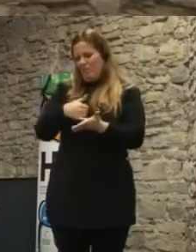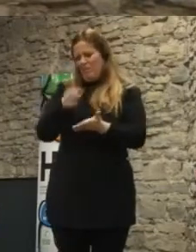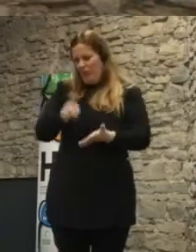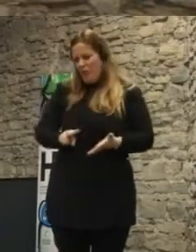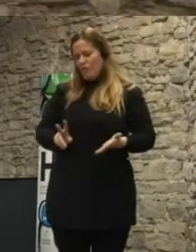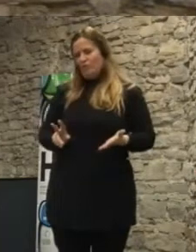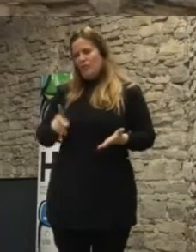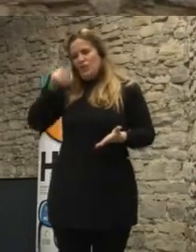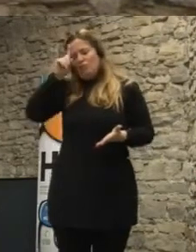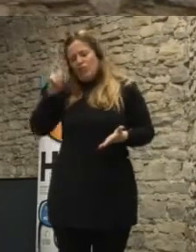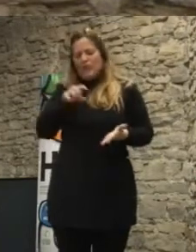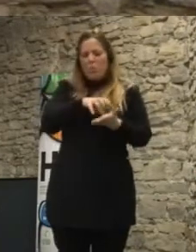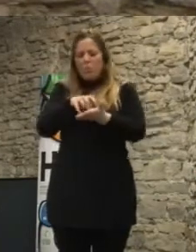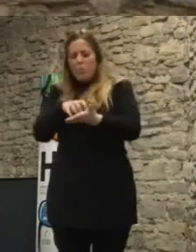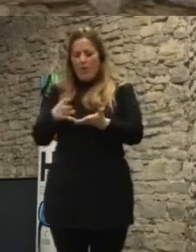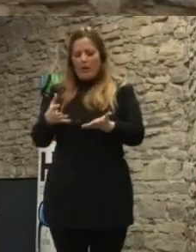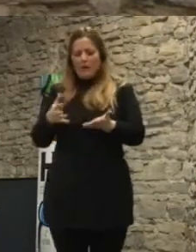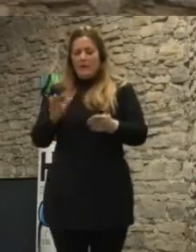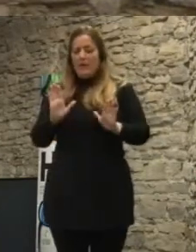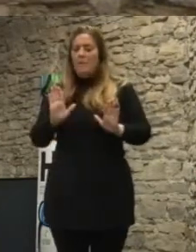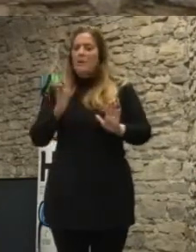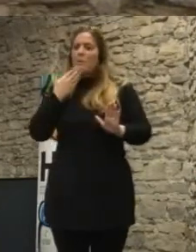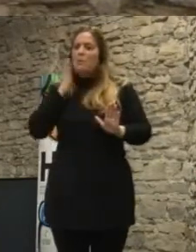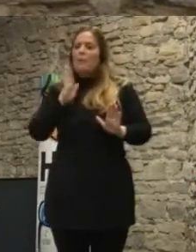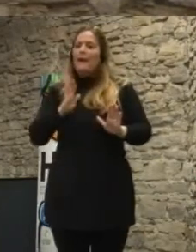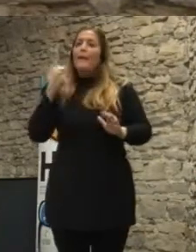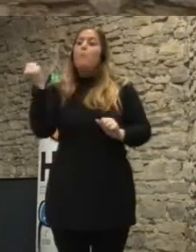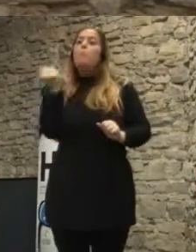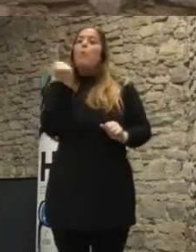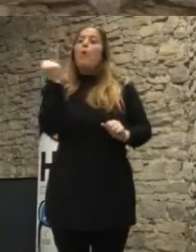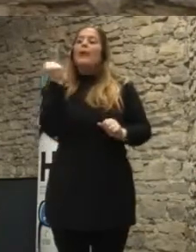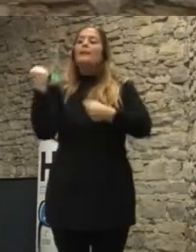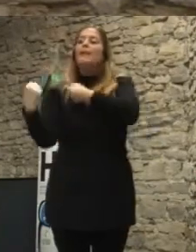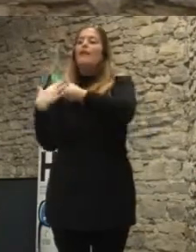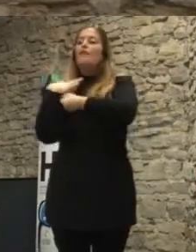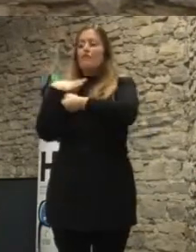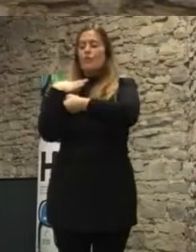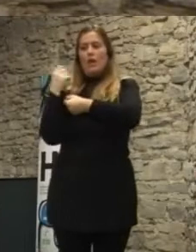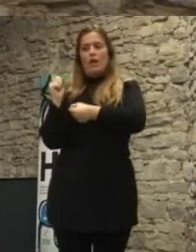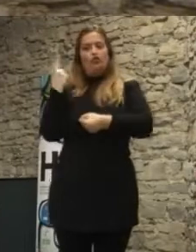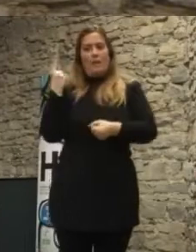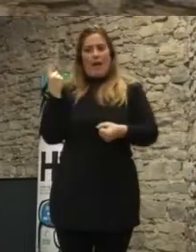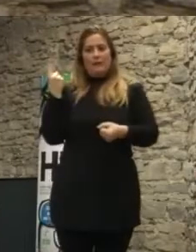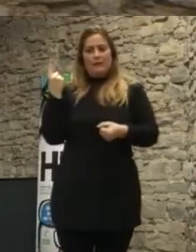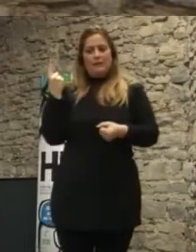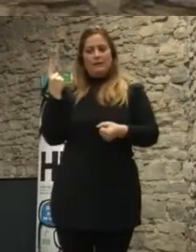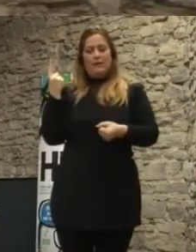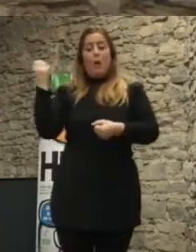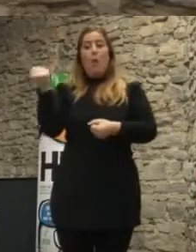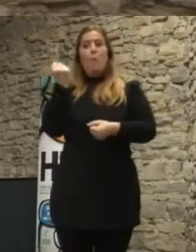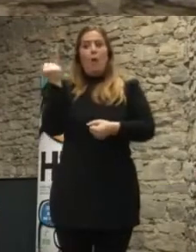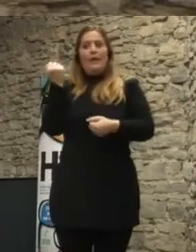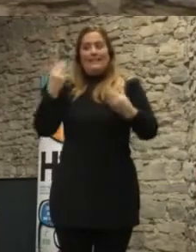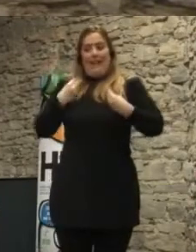En todo caso, sí que parece que los poderes que más nos influyen, ¿no?, que más condicionan